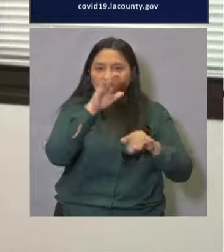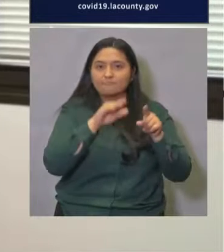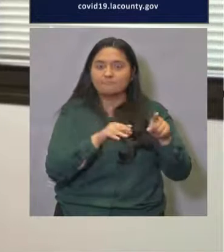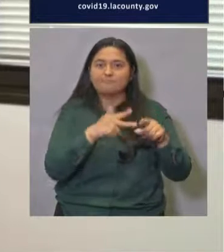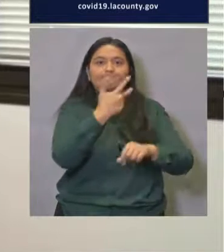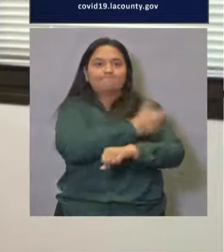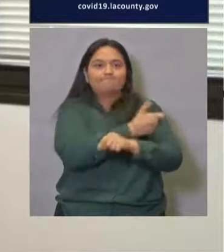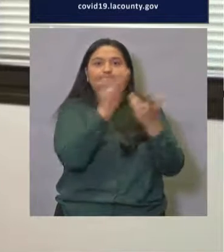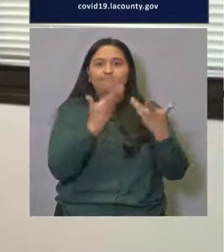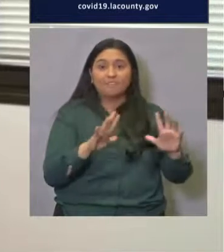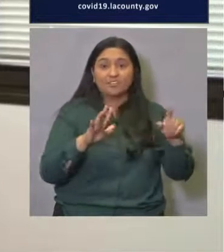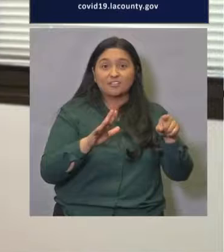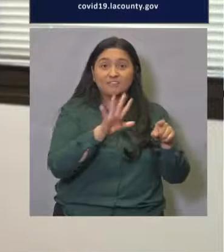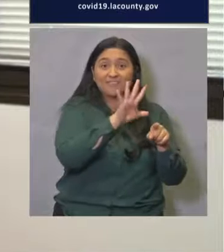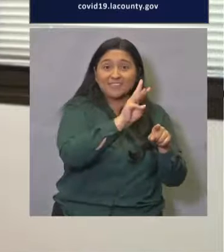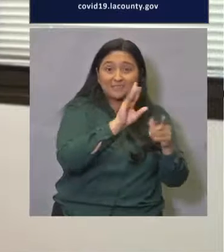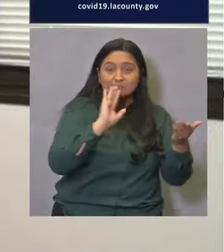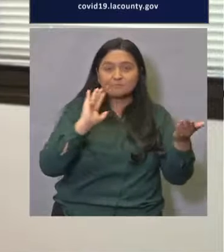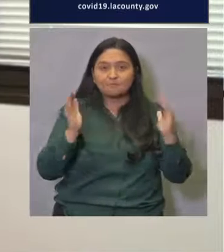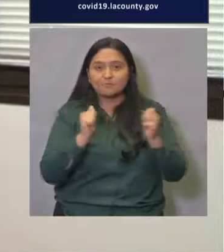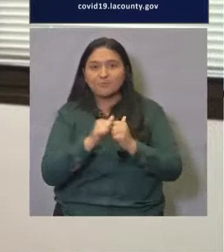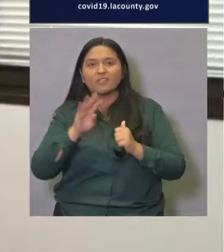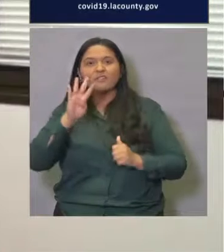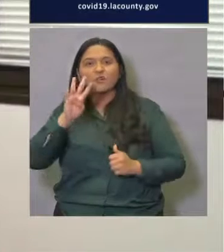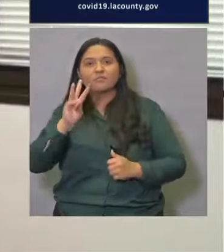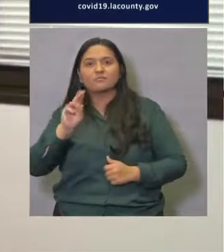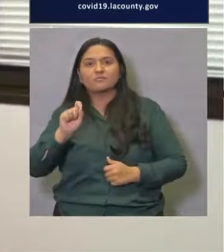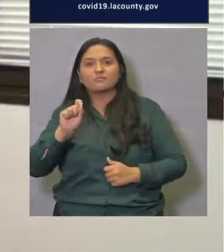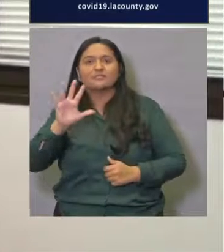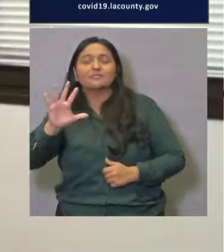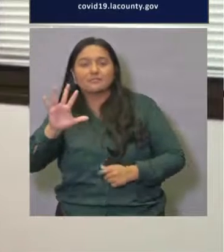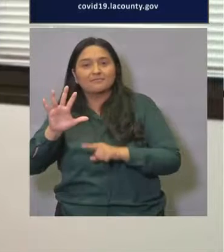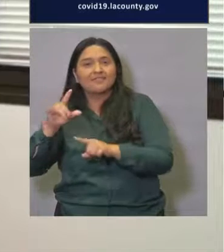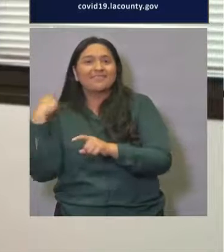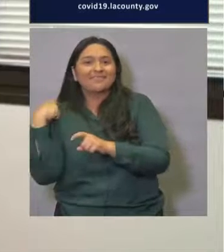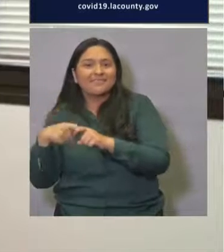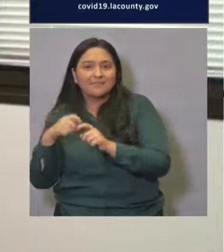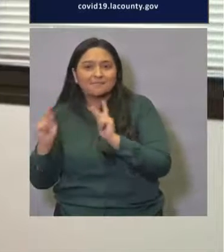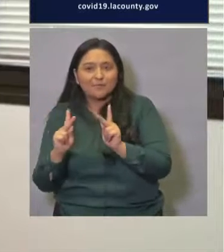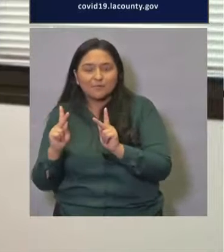en comparación con el 43.5% de latinos y